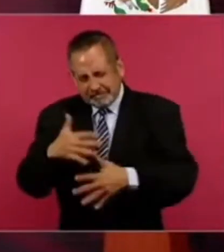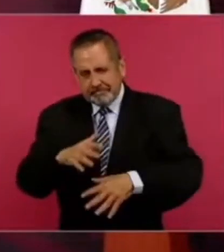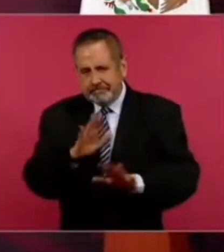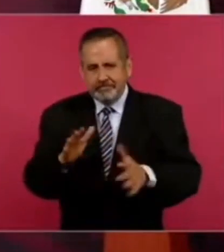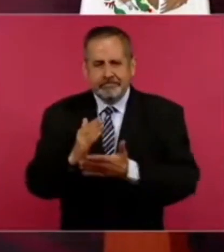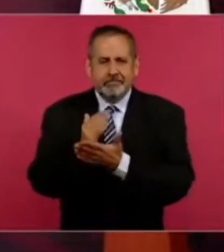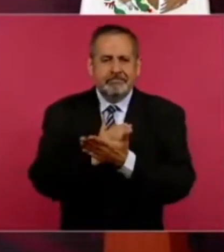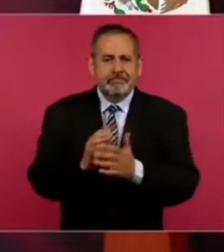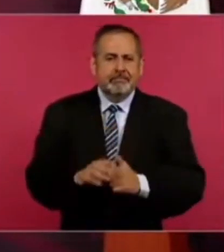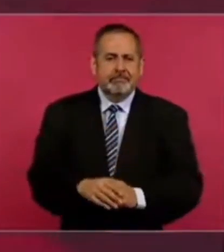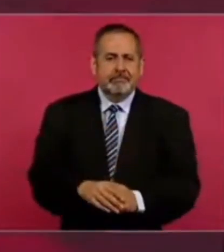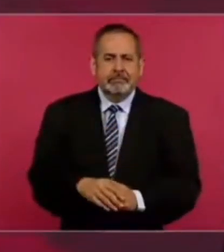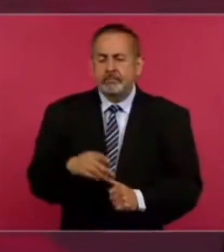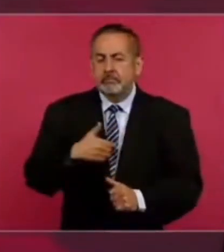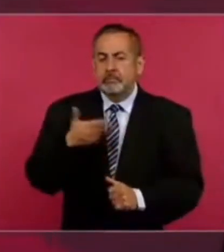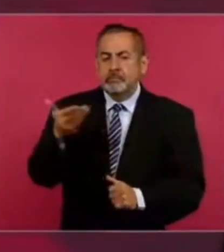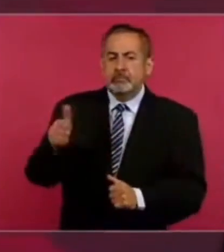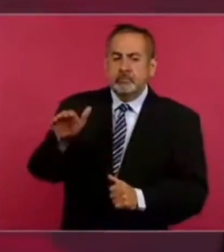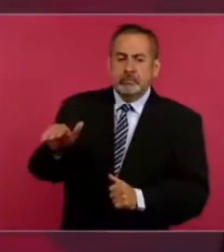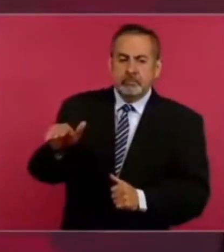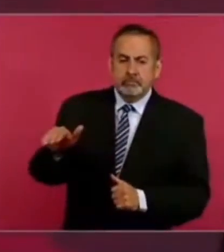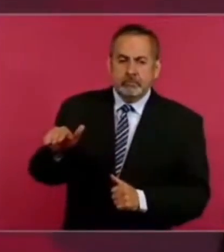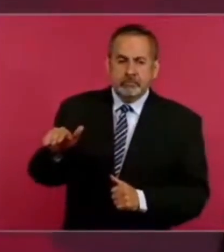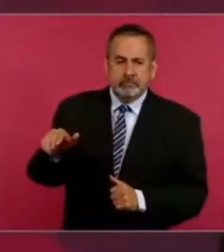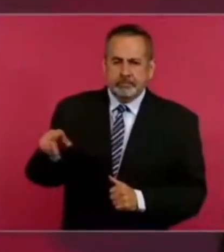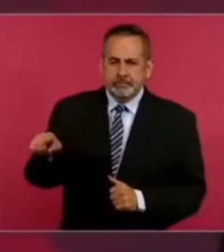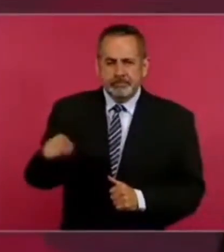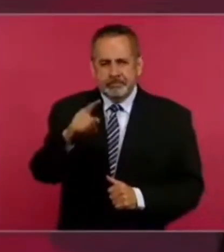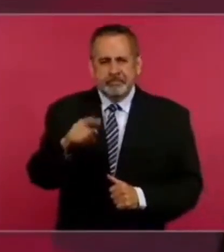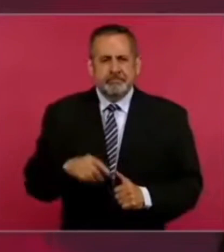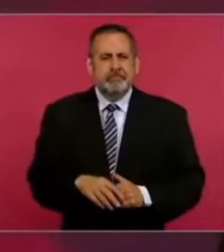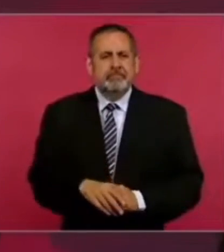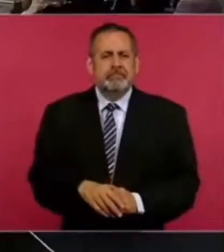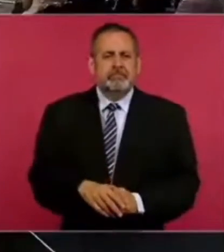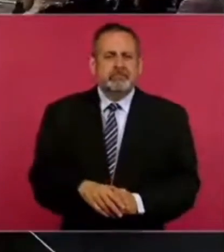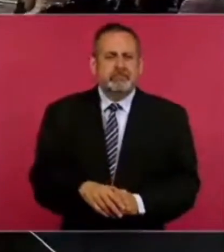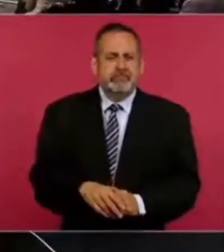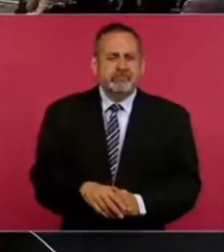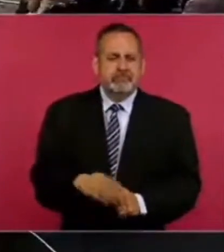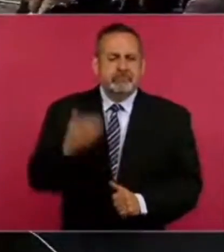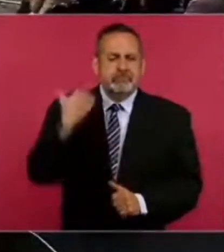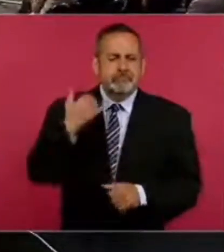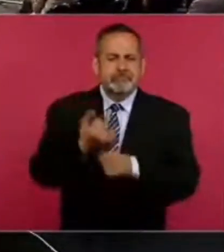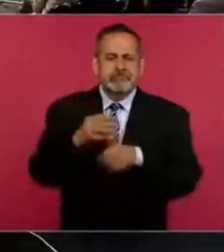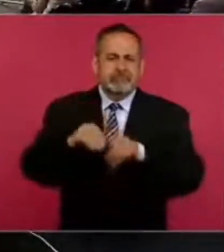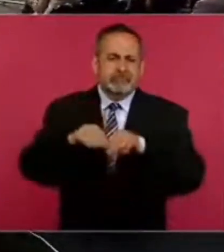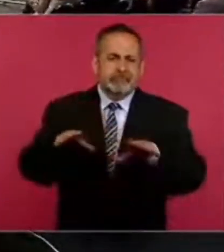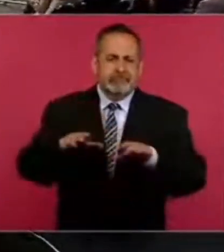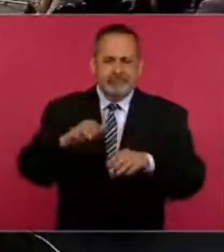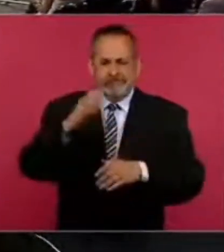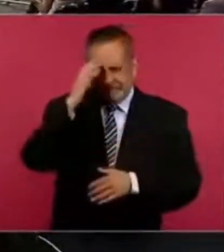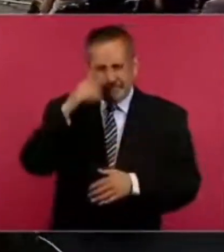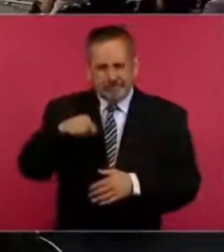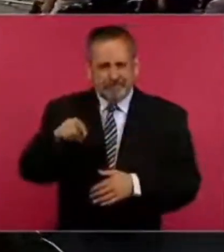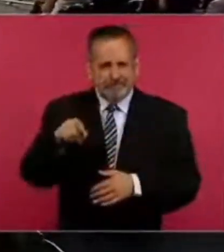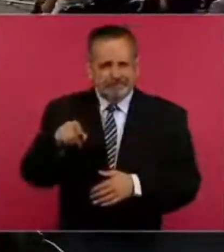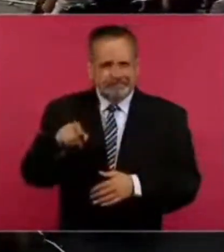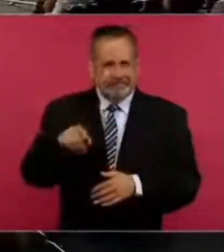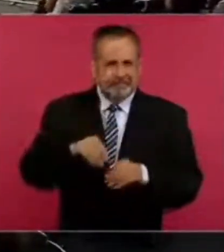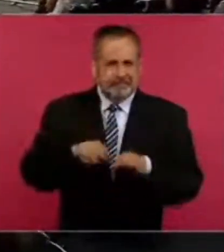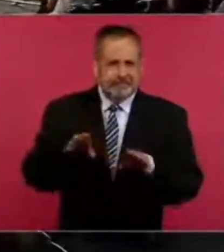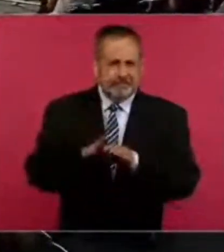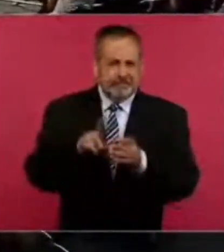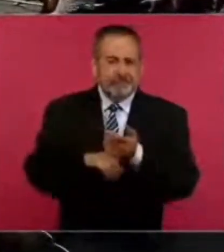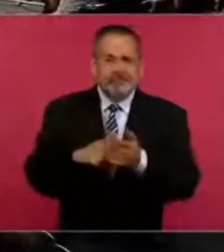que no me duela mucho. Le voy a poner, ¿por qué no pones? Dieron a conocer el dato